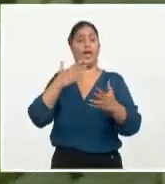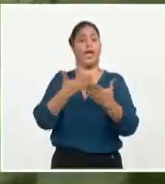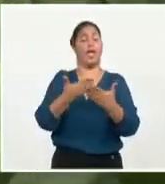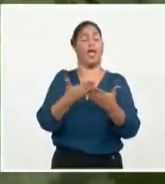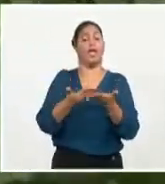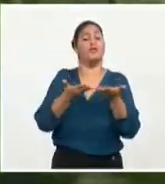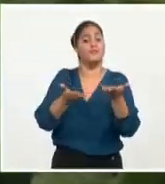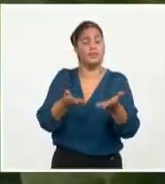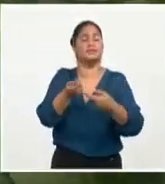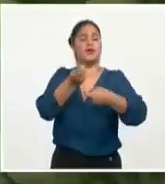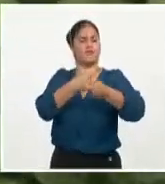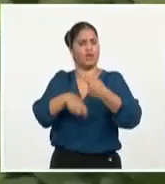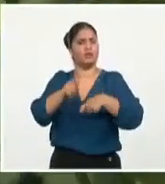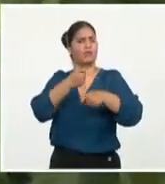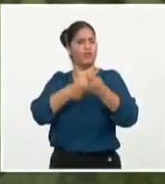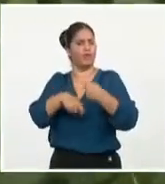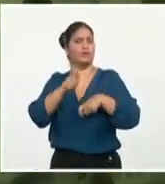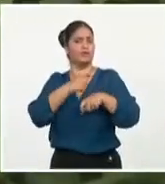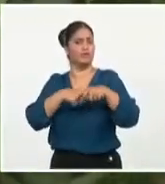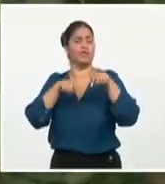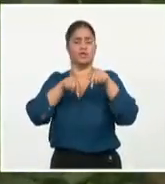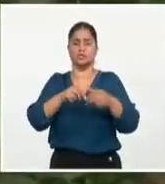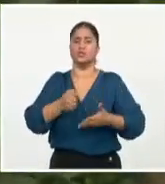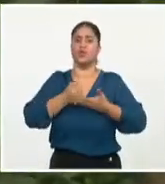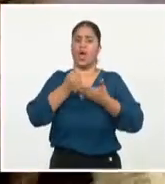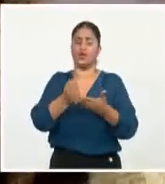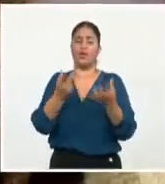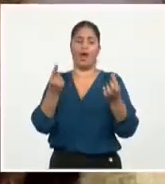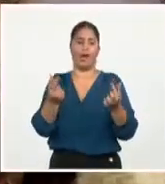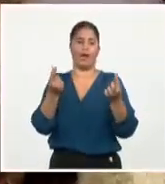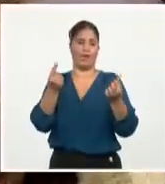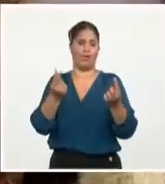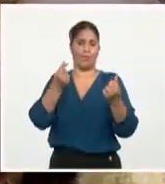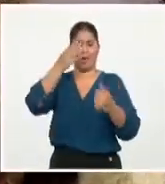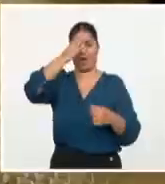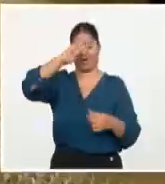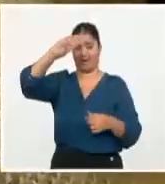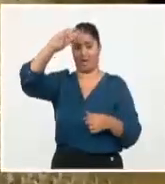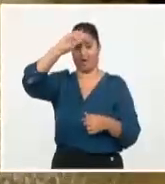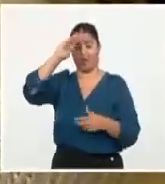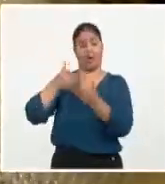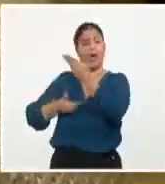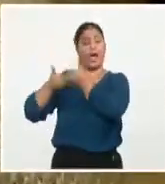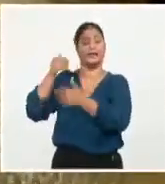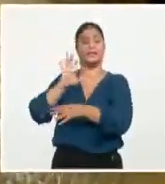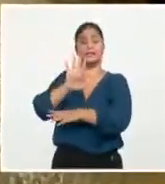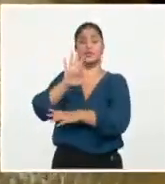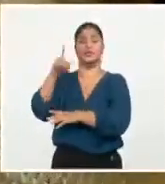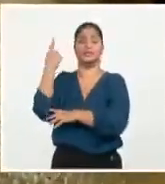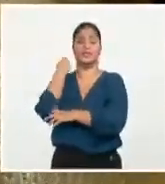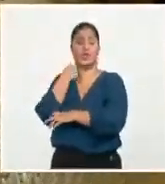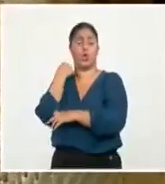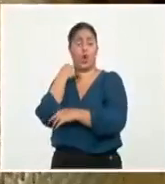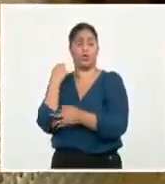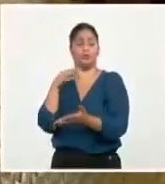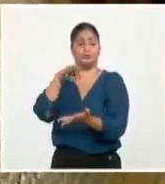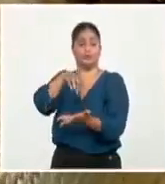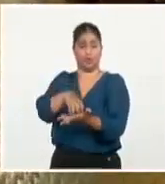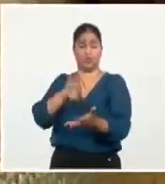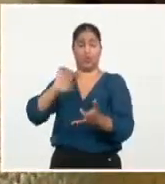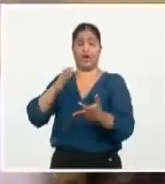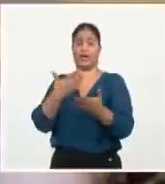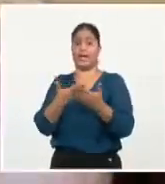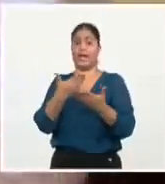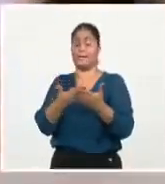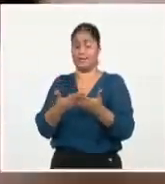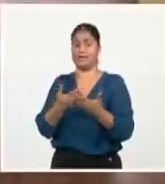las exportaciones e inversión del sector en el archipiélago. Hace 55 años, Cubatabaco acompaña los planes de